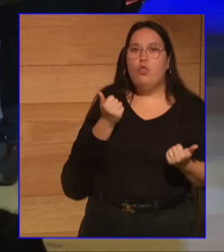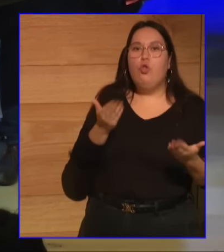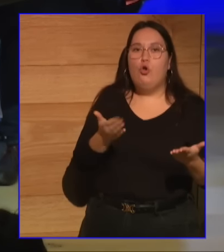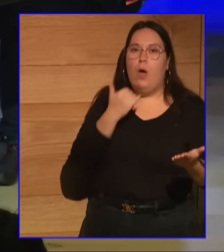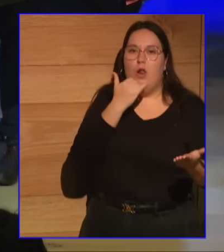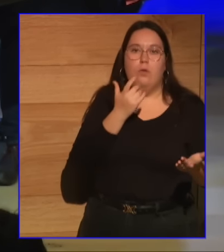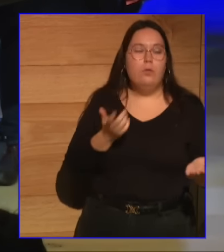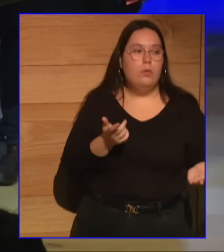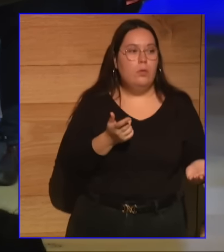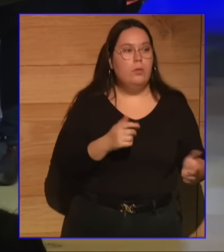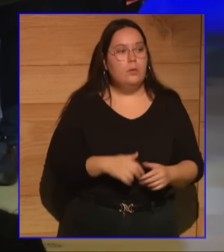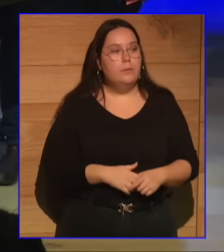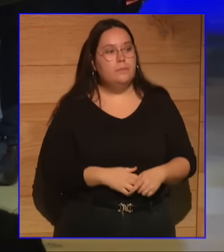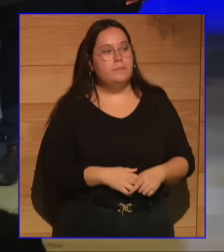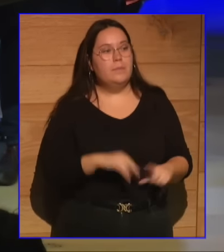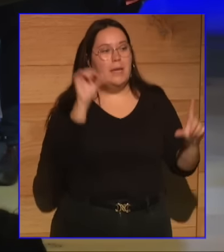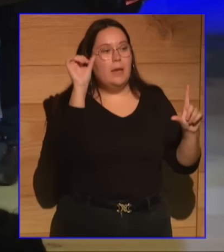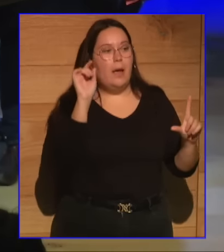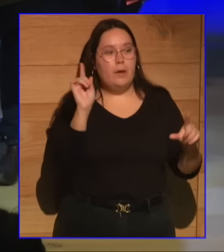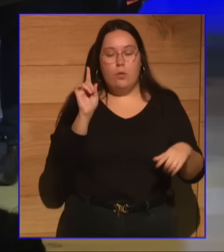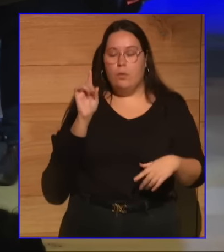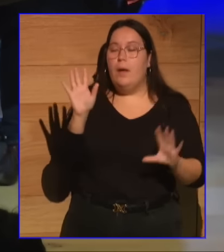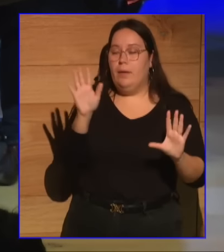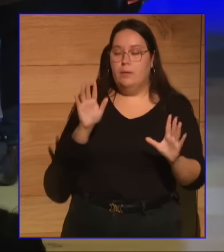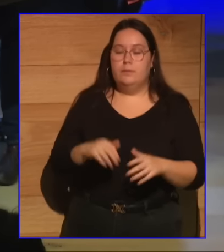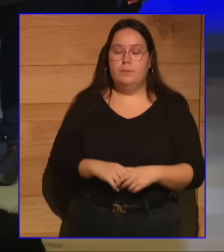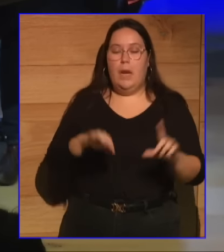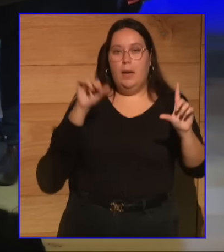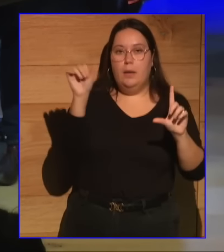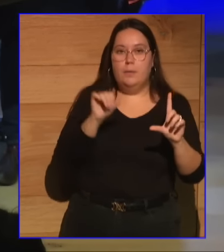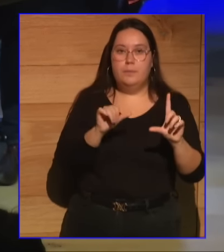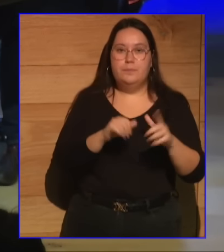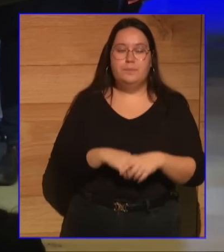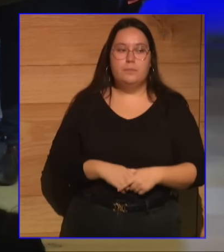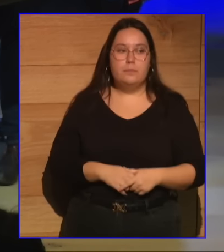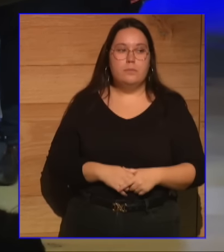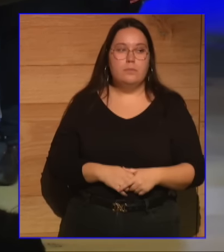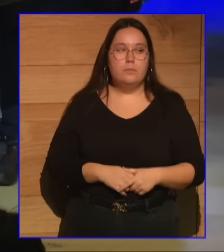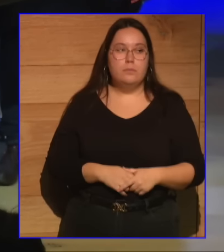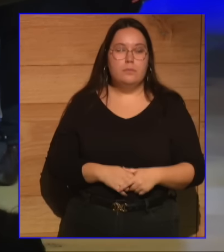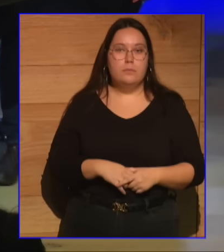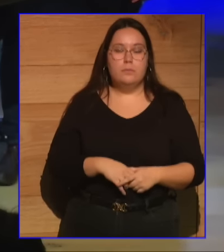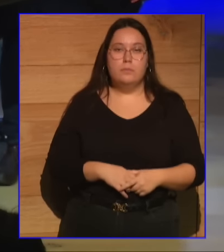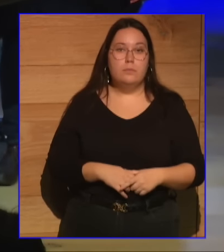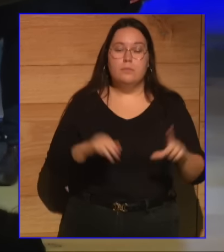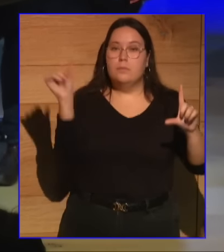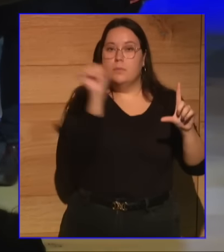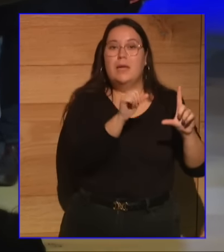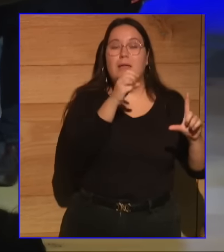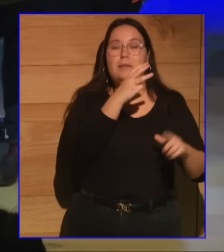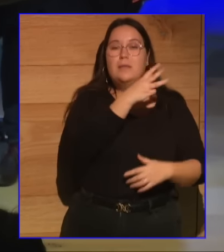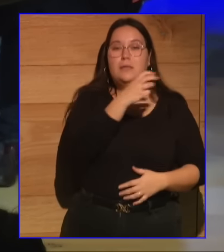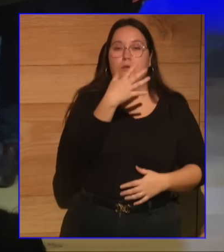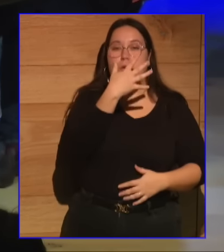La película. Dices de dinero. La película recaudó en todo el mundo. Oscar, pasta. 351